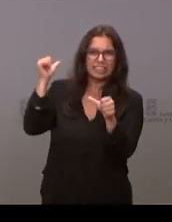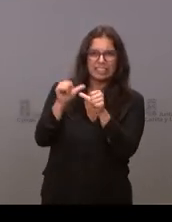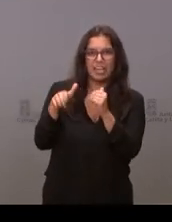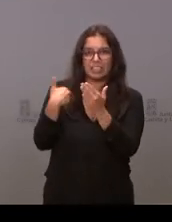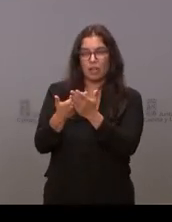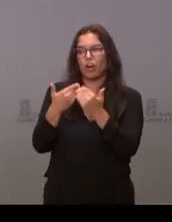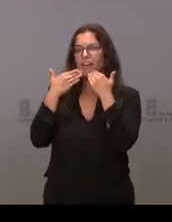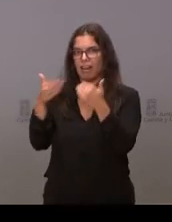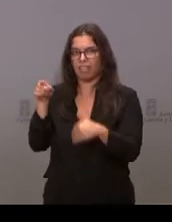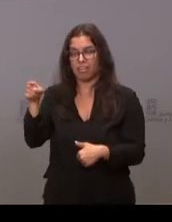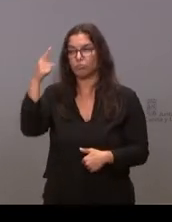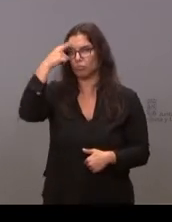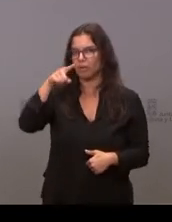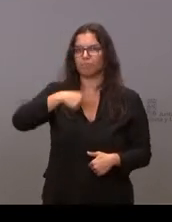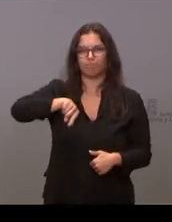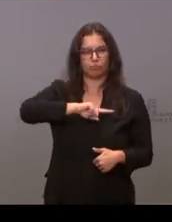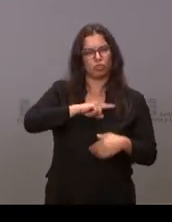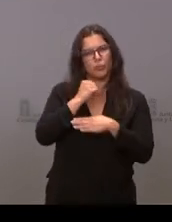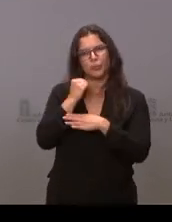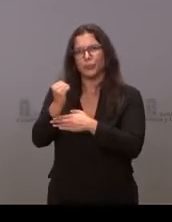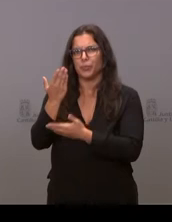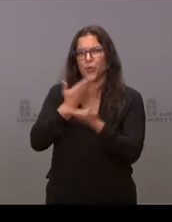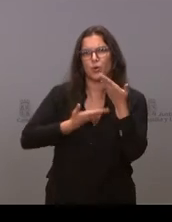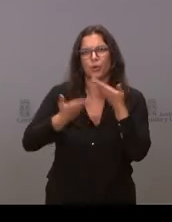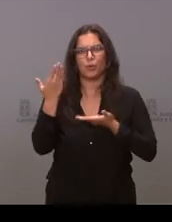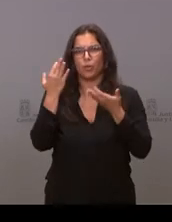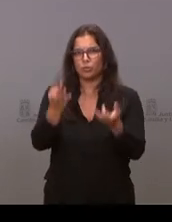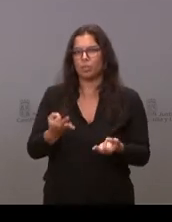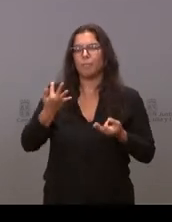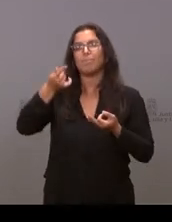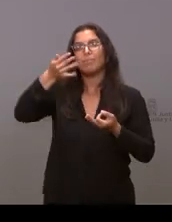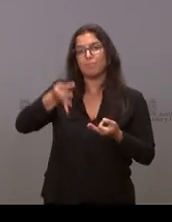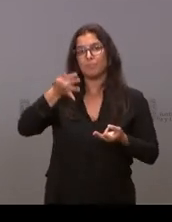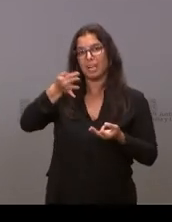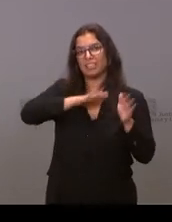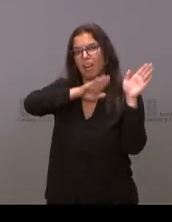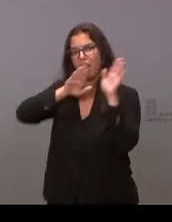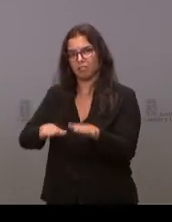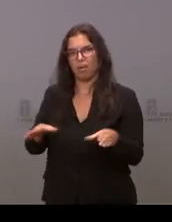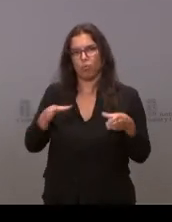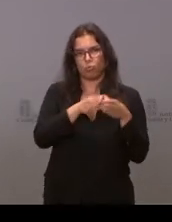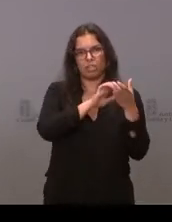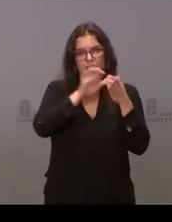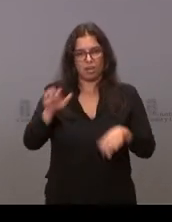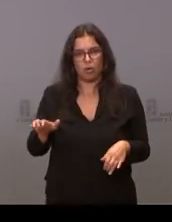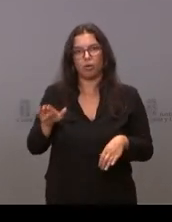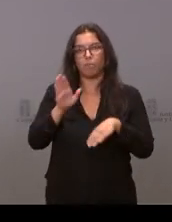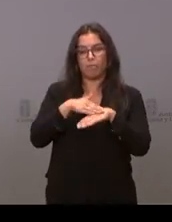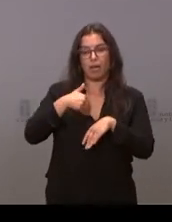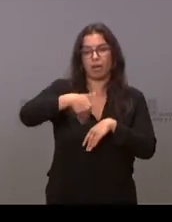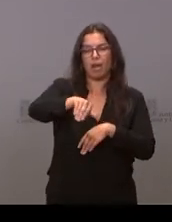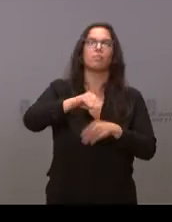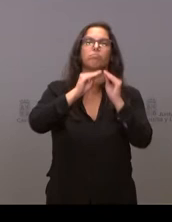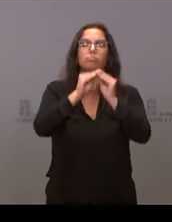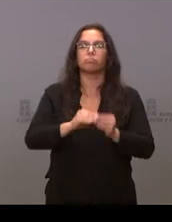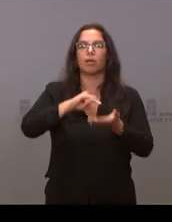tiempo. Sabes que cuentas con la colaboración y con la lealtad de la Junta de Castilla y León de cara al plan